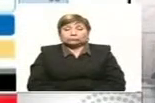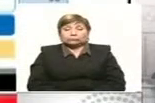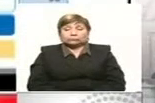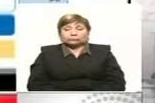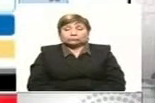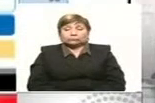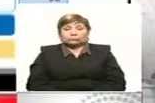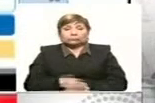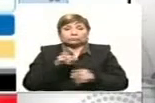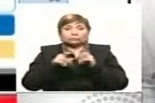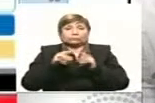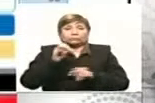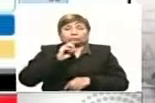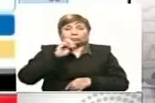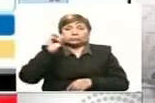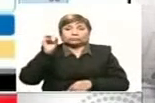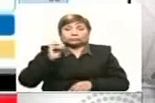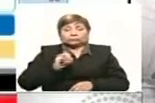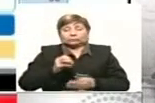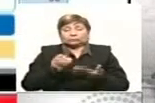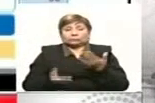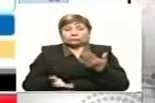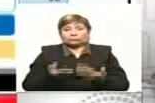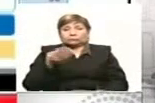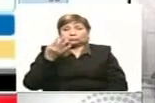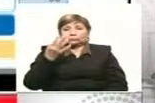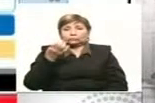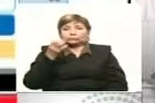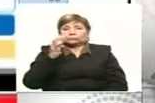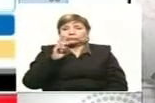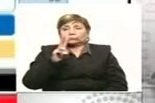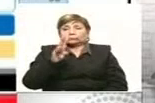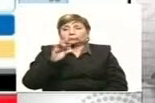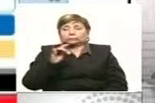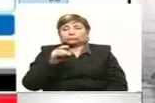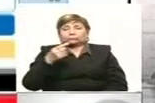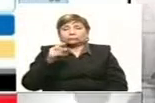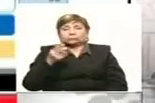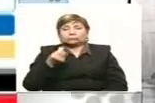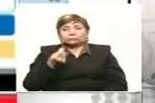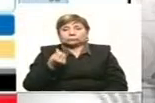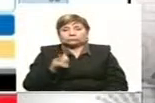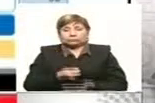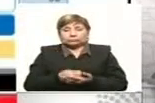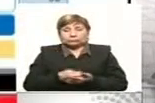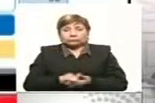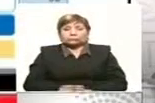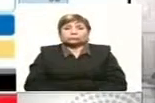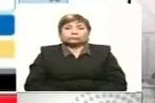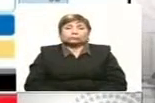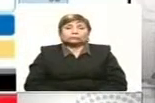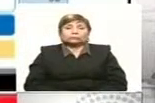Hay un porcentaje, como ustedes pueden ver, de 428 millones de soles que corresponde